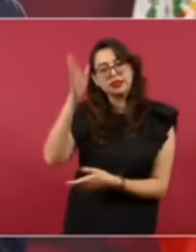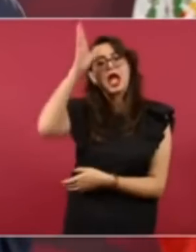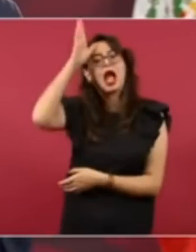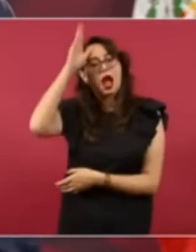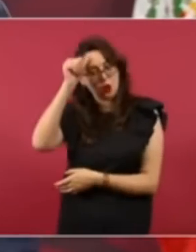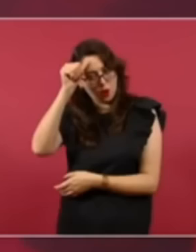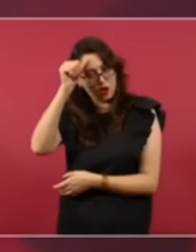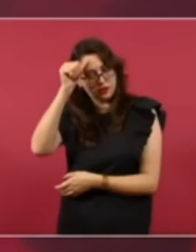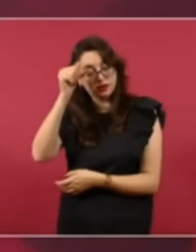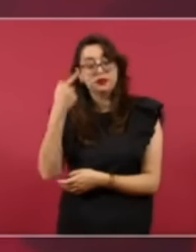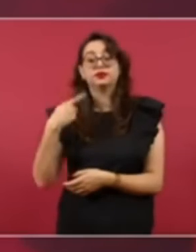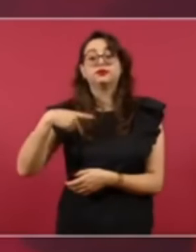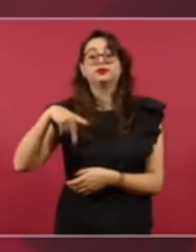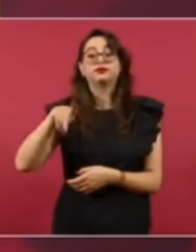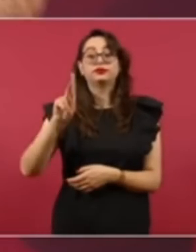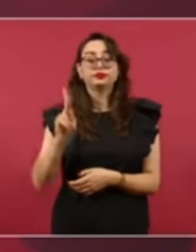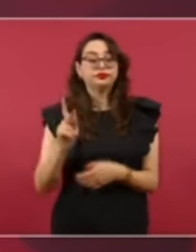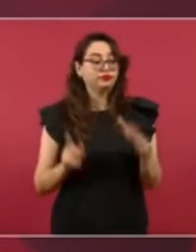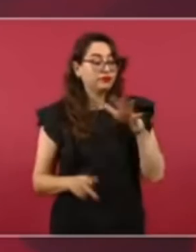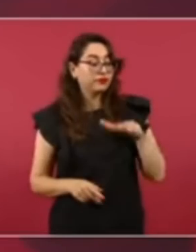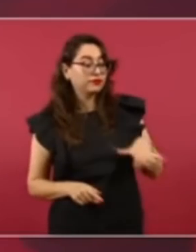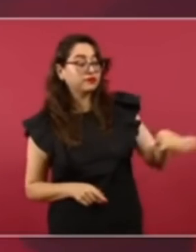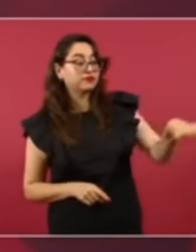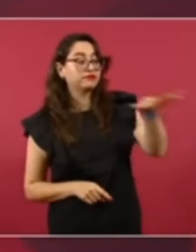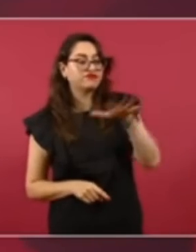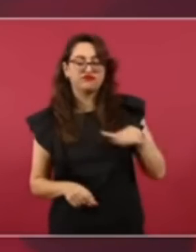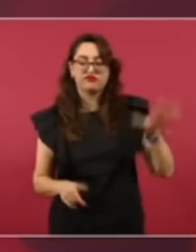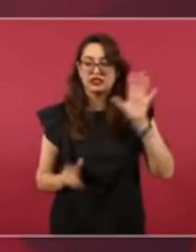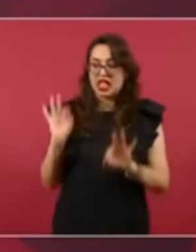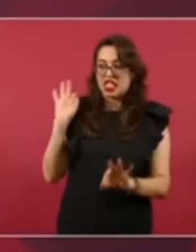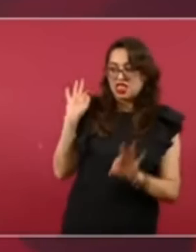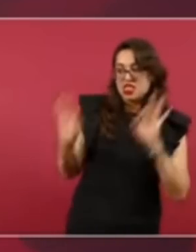porque además piensan que eso les ayuda,